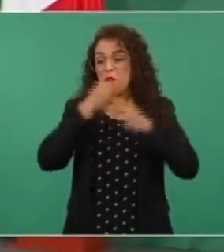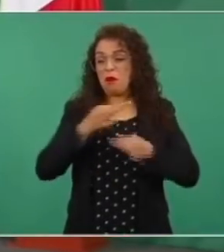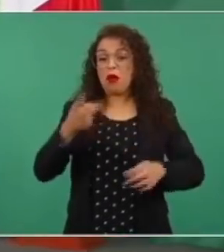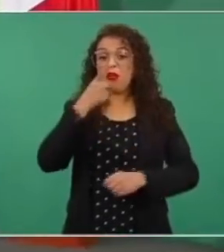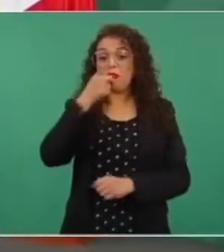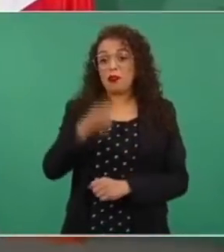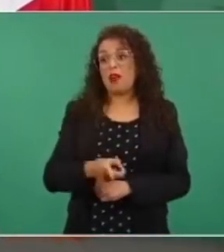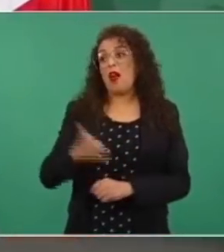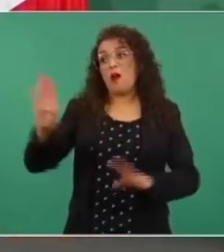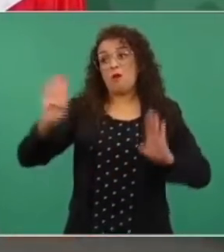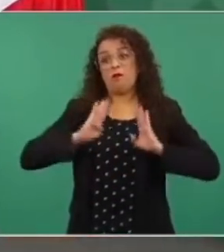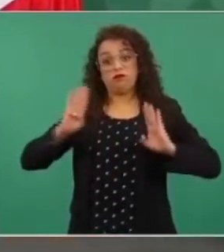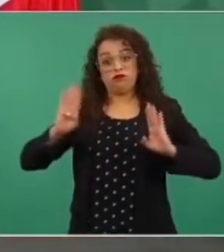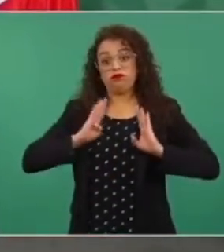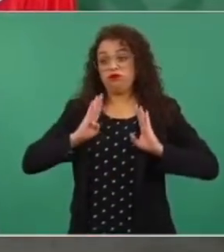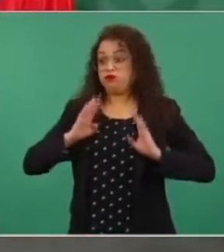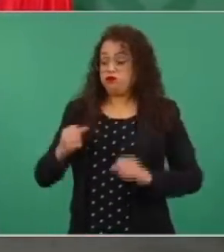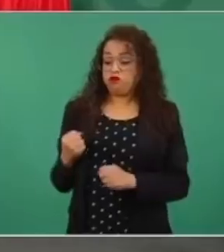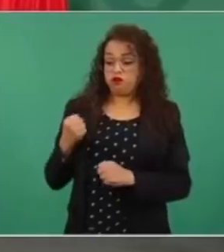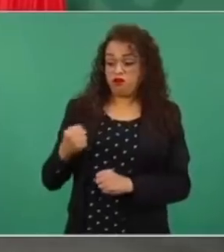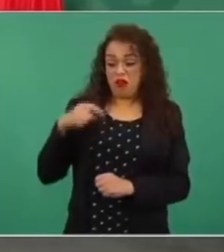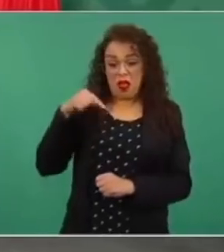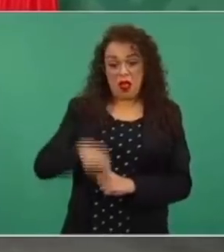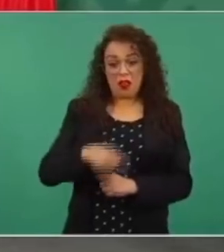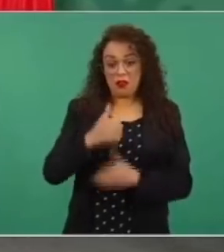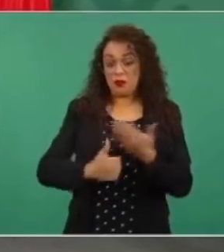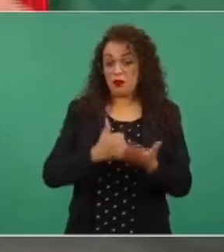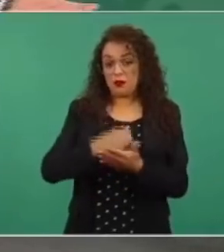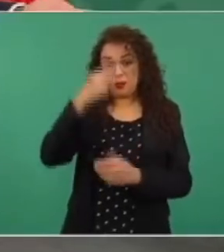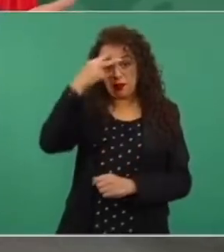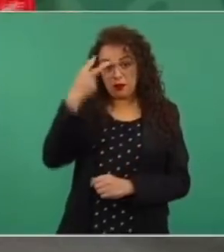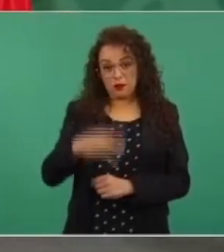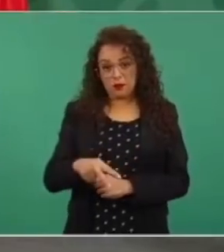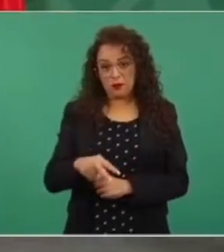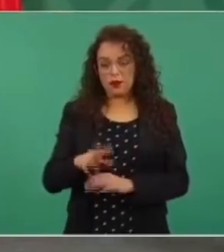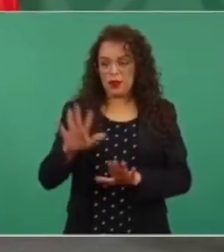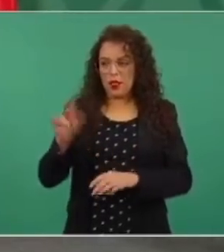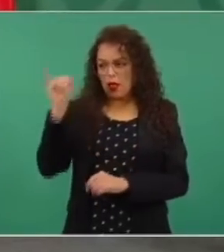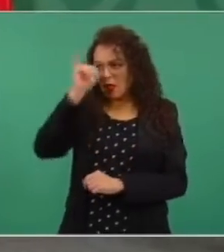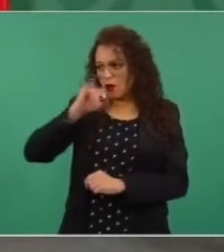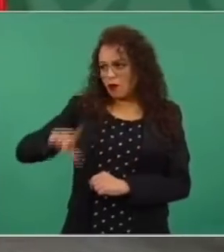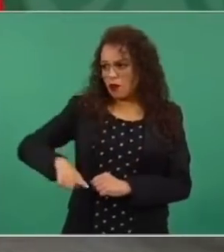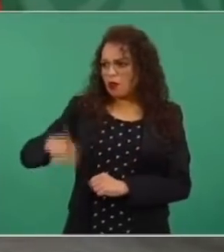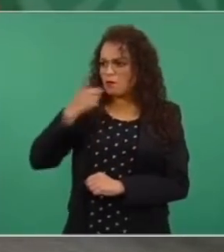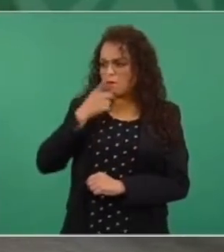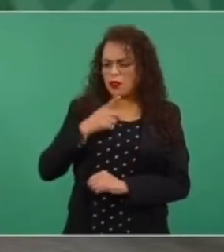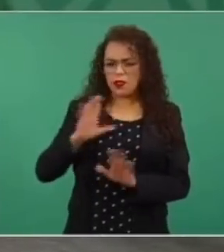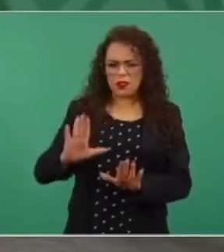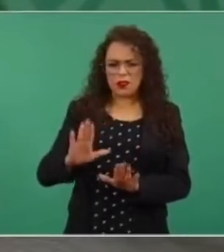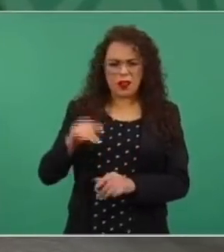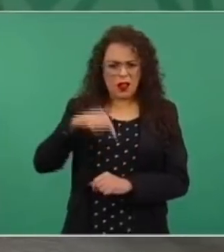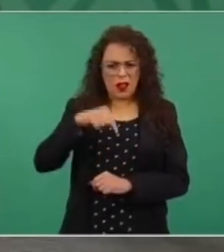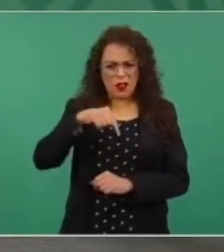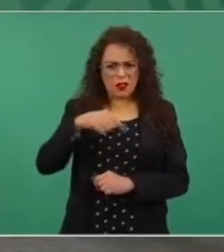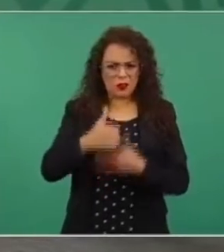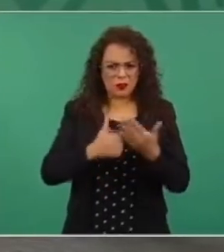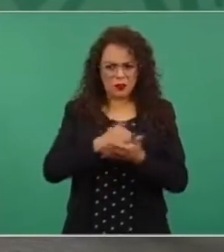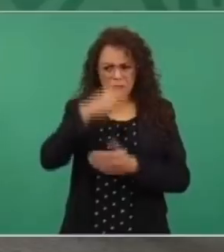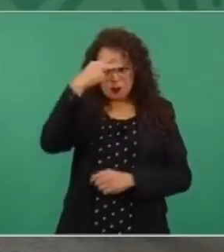la jefa de gobierno me comentó de que pues que a lo mejor aquí no hacía falta,